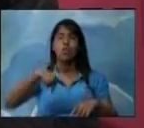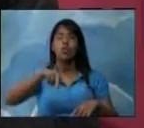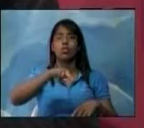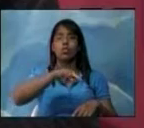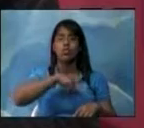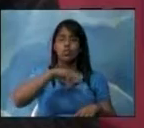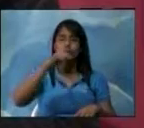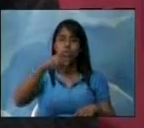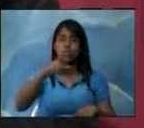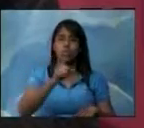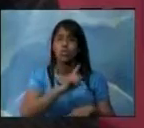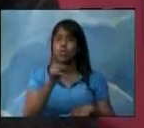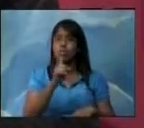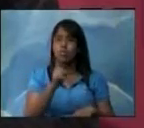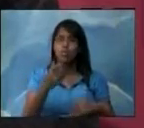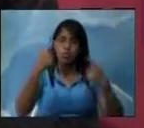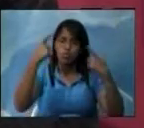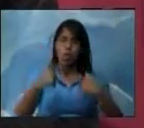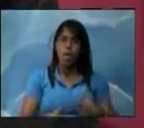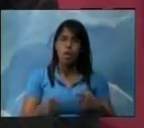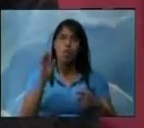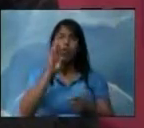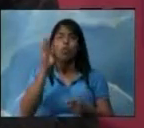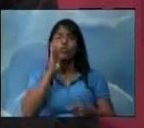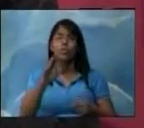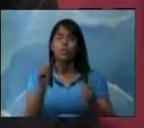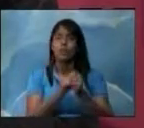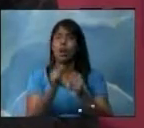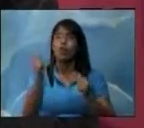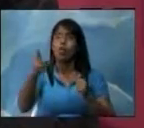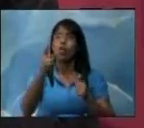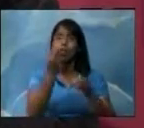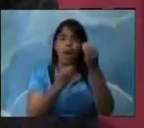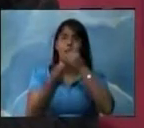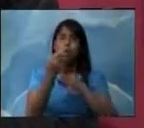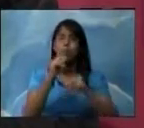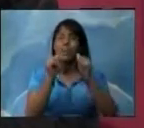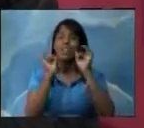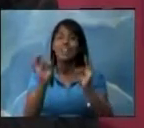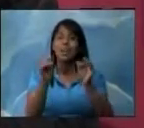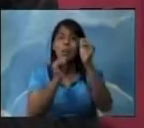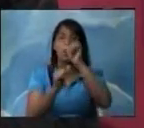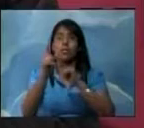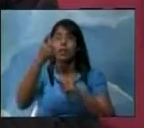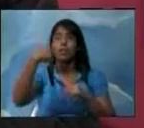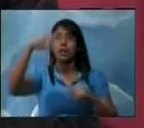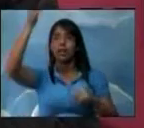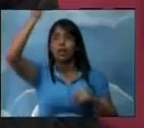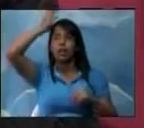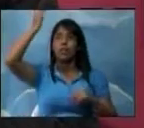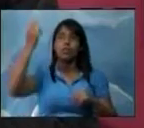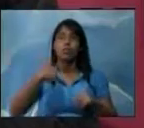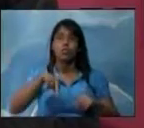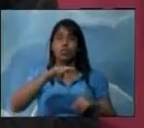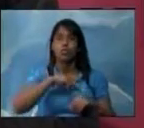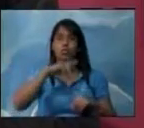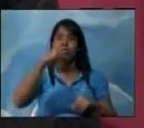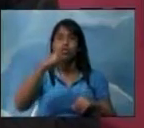nosotros no nos hemos contaminado con la comida ni la bebida del rey.